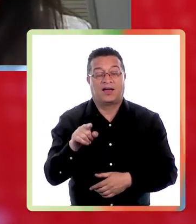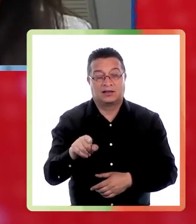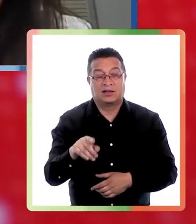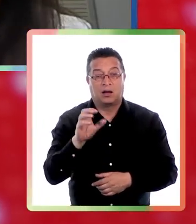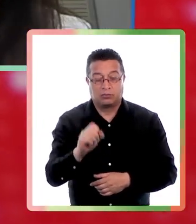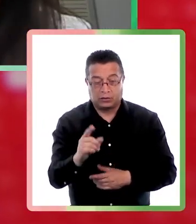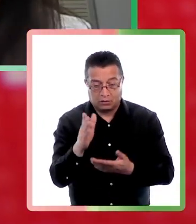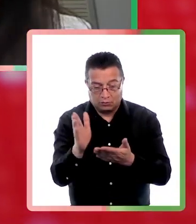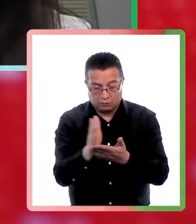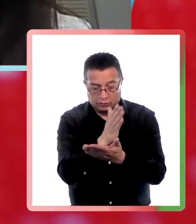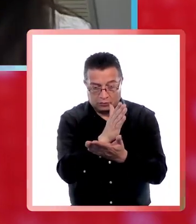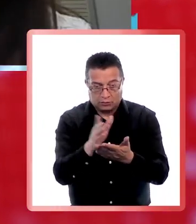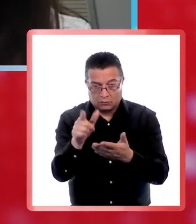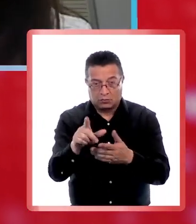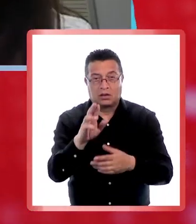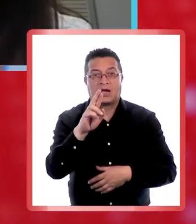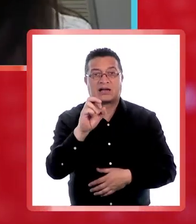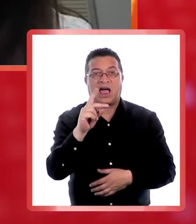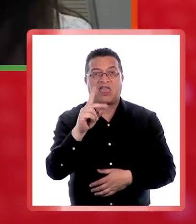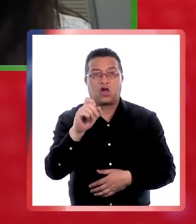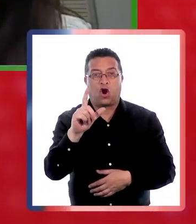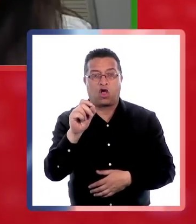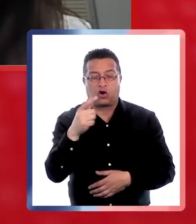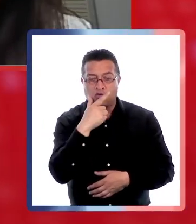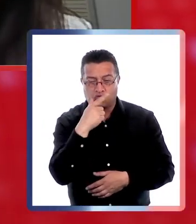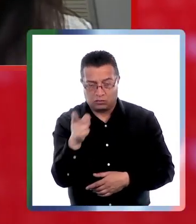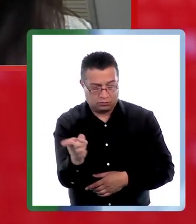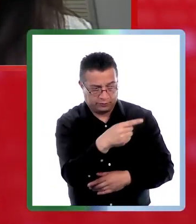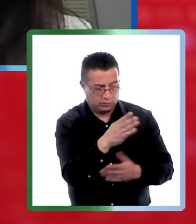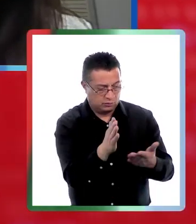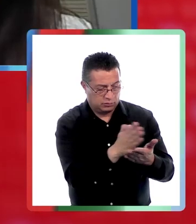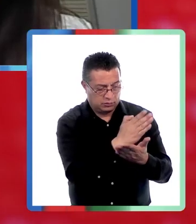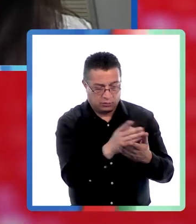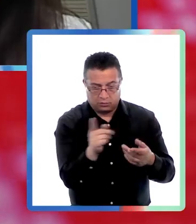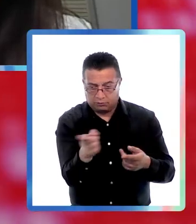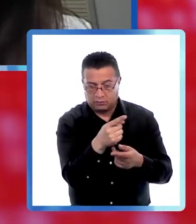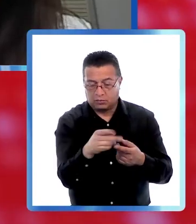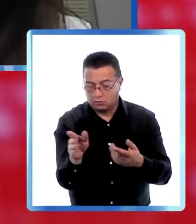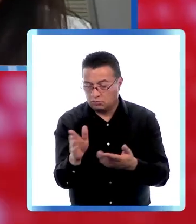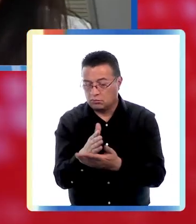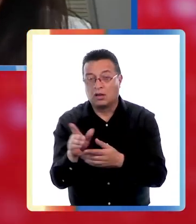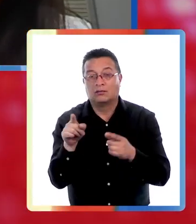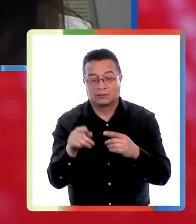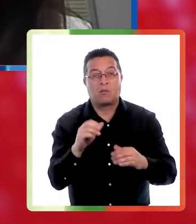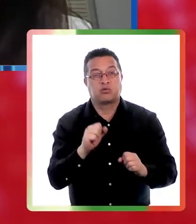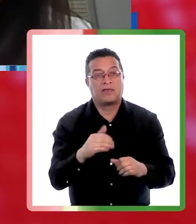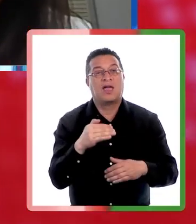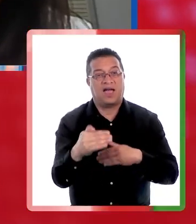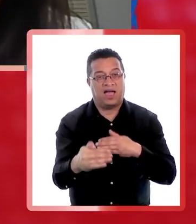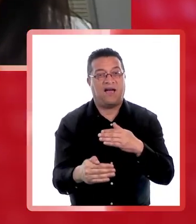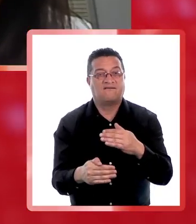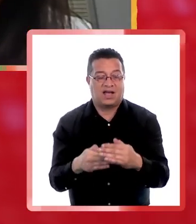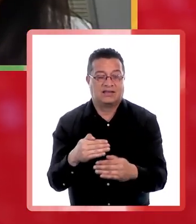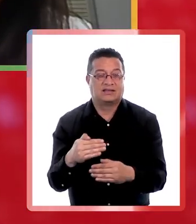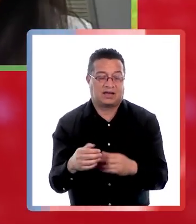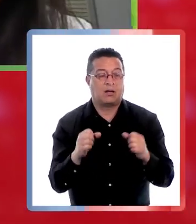manera filtrar las que tienen que evaluar los radiólogos. Yo creo que esa es una manera de avanzar